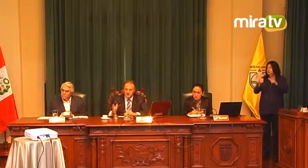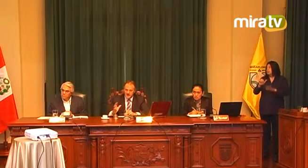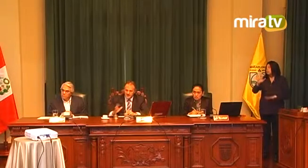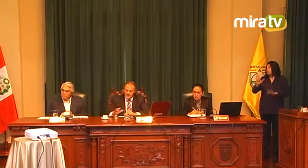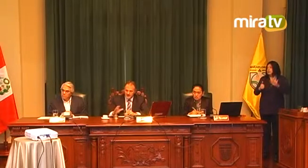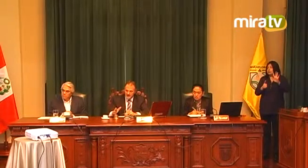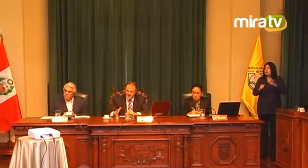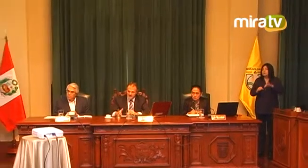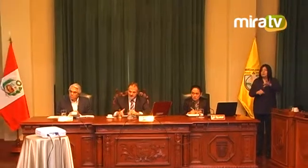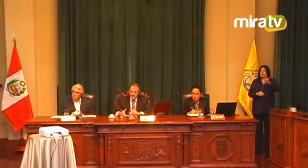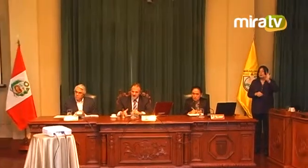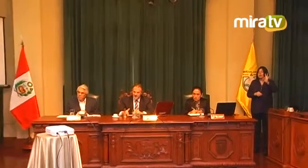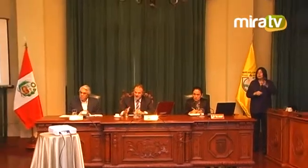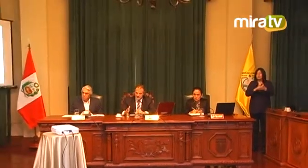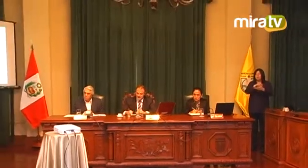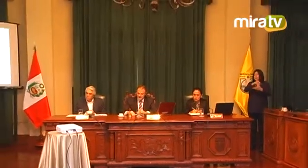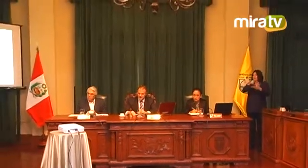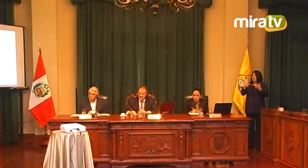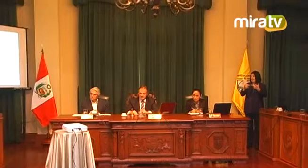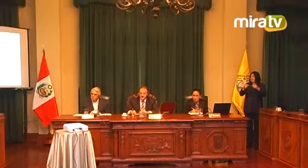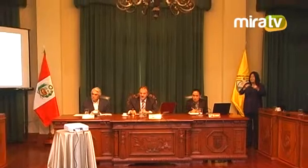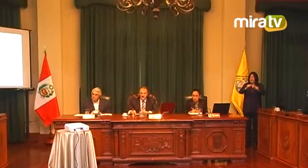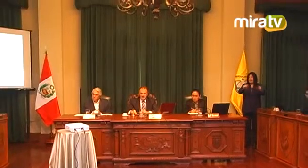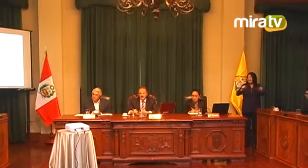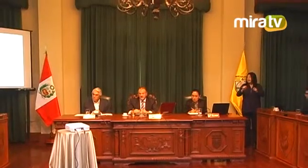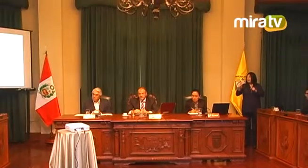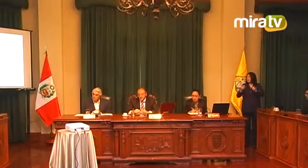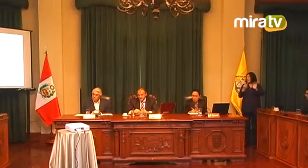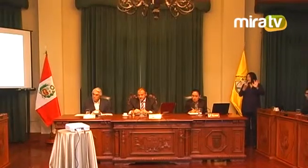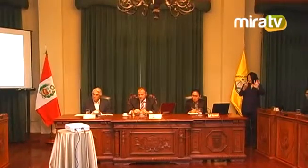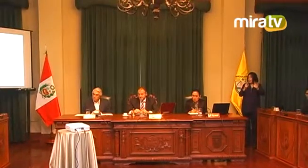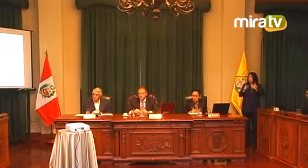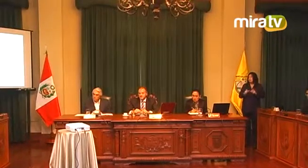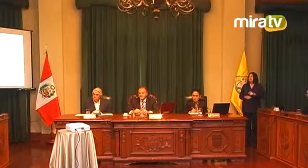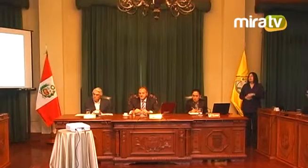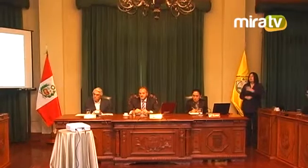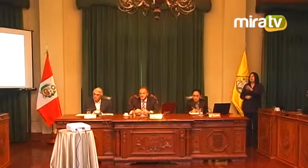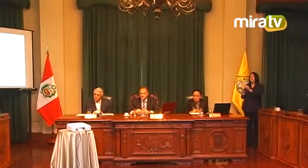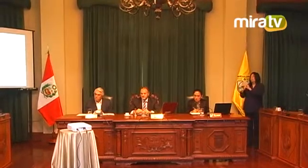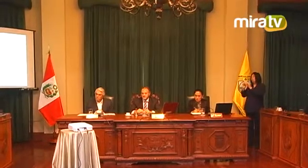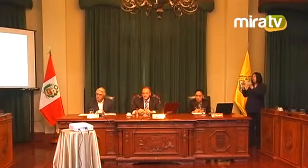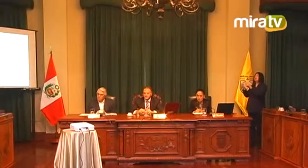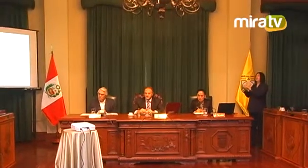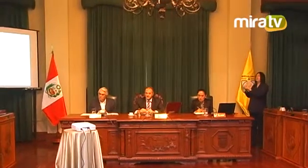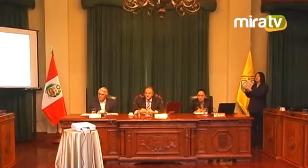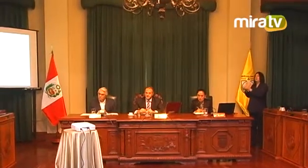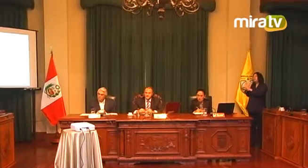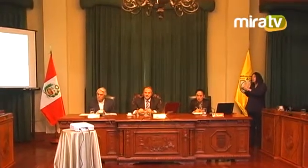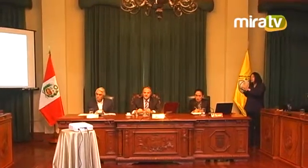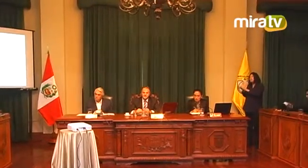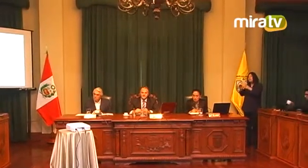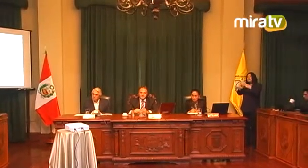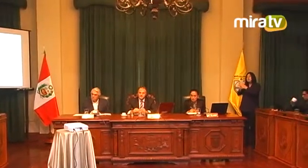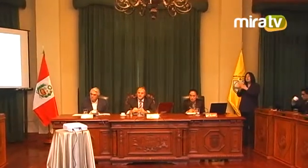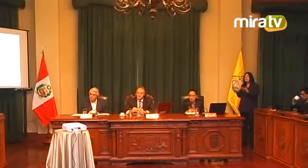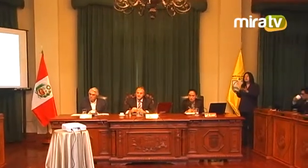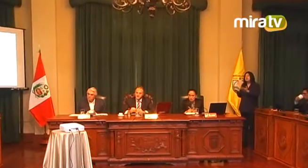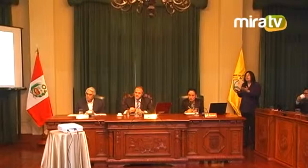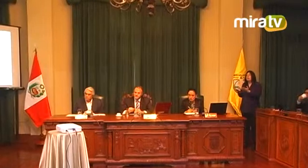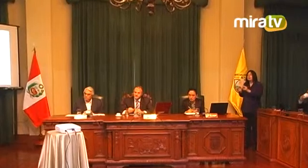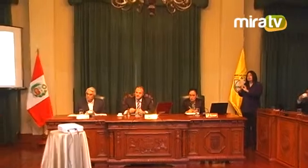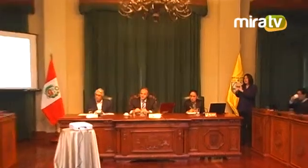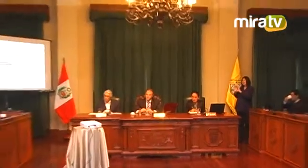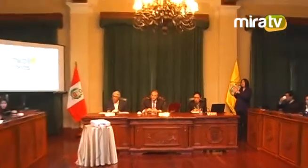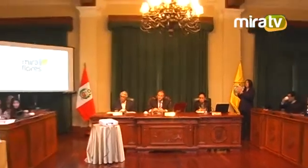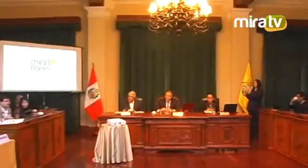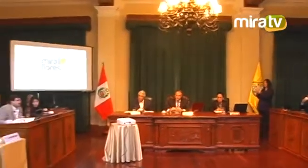Son 16, pero se eligen de las tres áreas a 7. Así es. Y también hay un, dentro de las organizaciones, disculpe doctor por la interrupción, de las